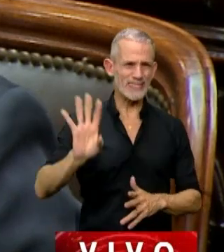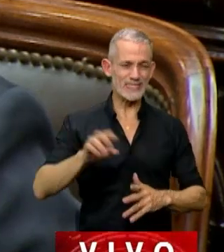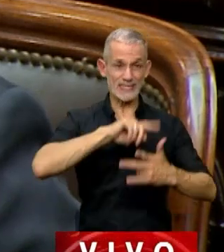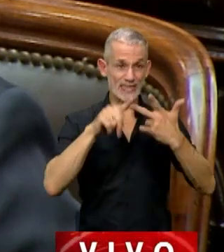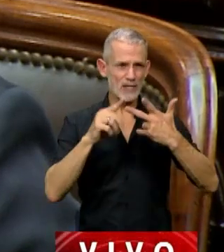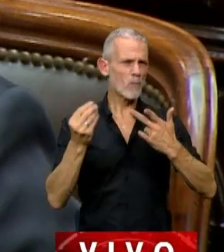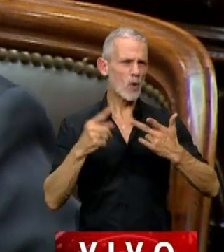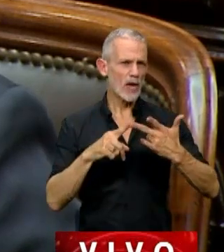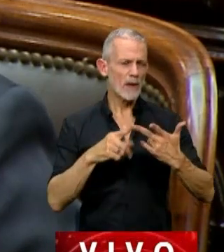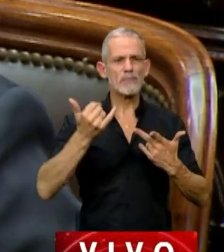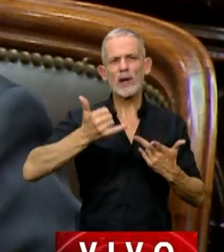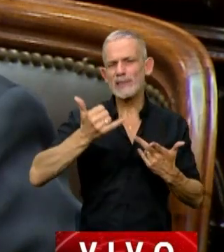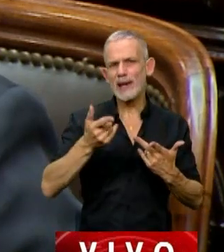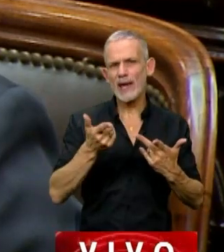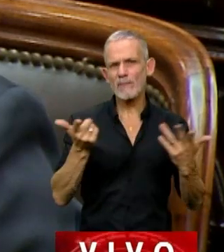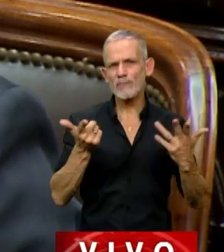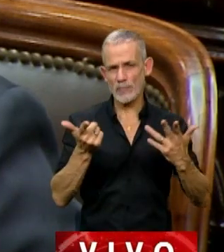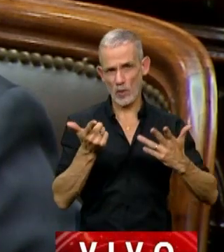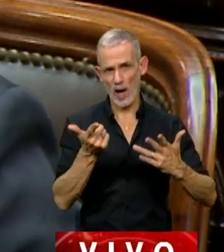lugar, porque tiene un